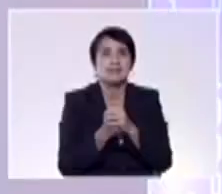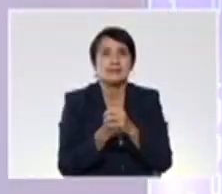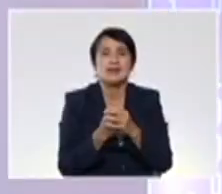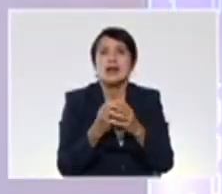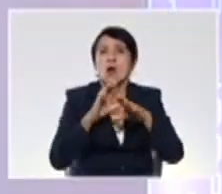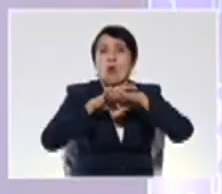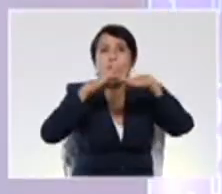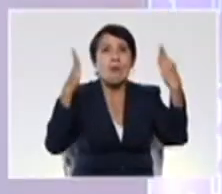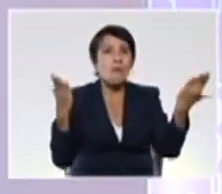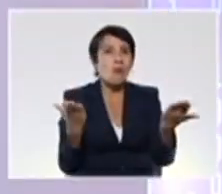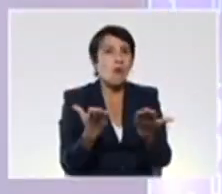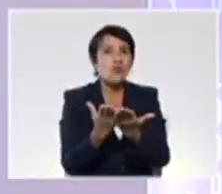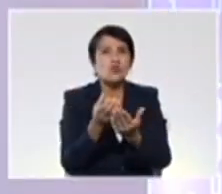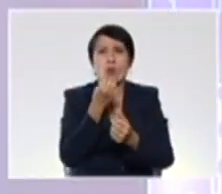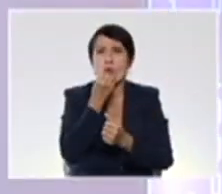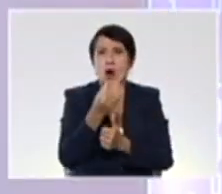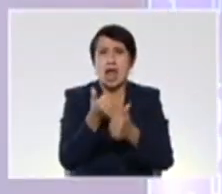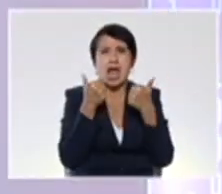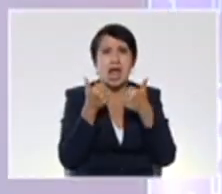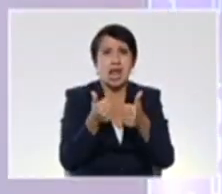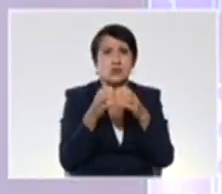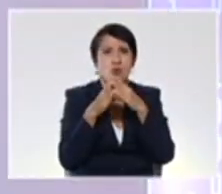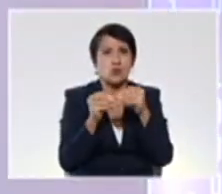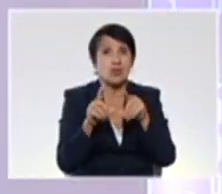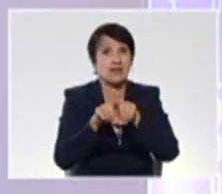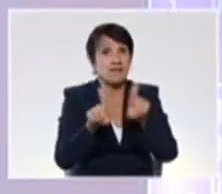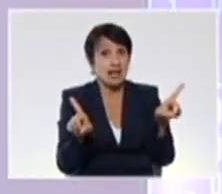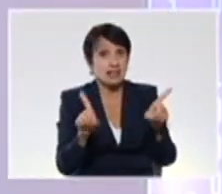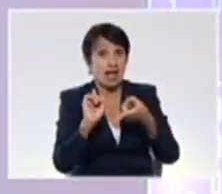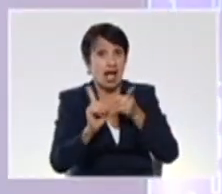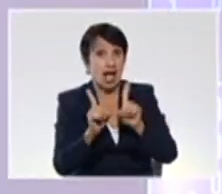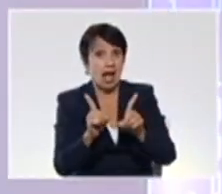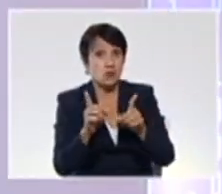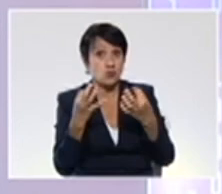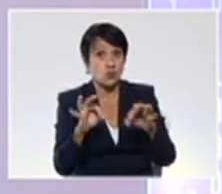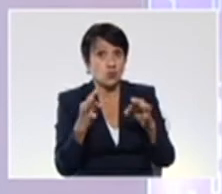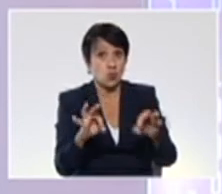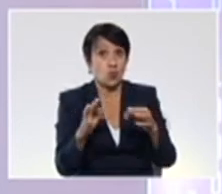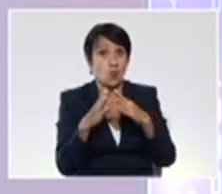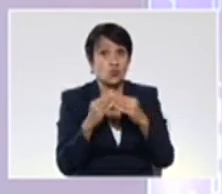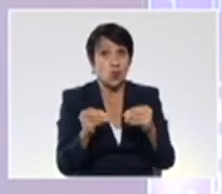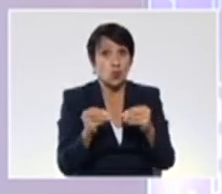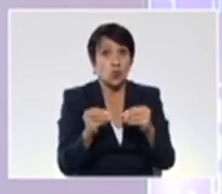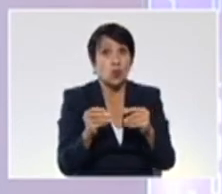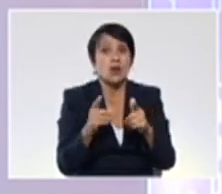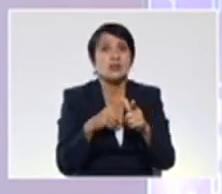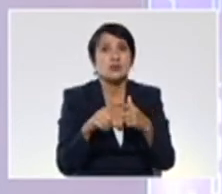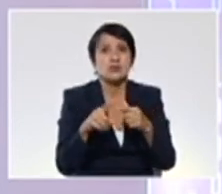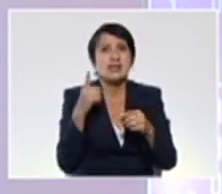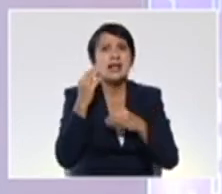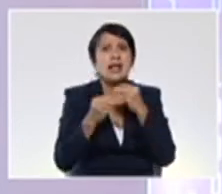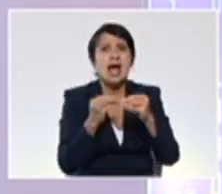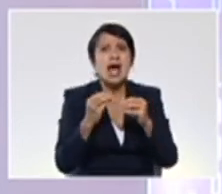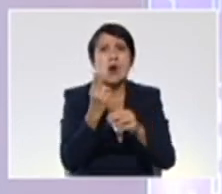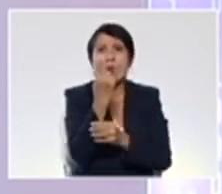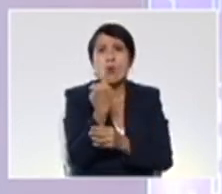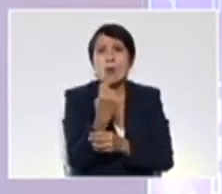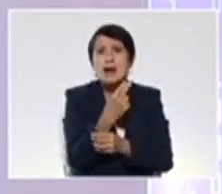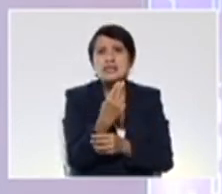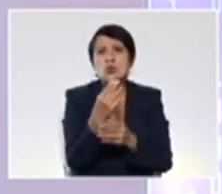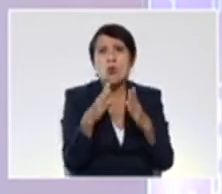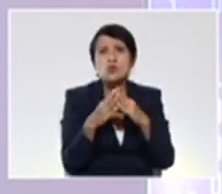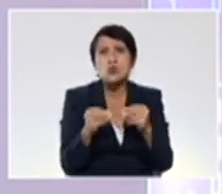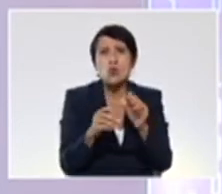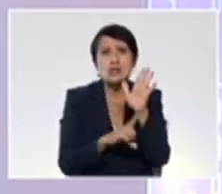Un mundo fantástico que hemos descubierto porque ser diferente es algo común y también lo es el hecho de las ocupaciones que